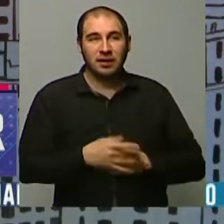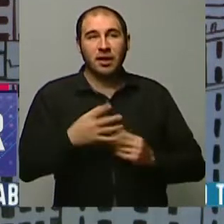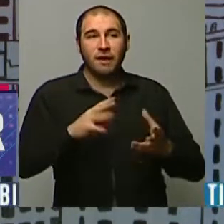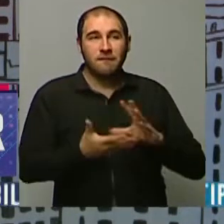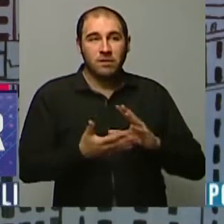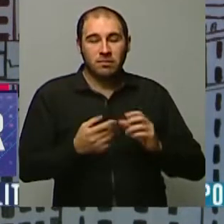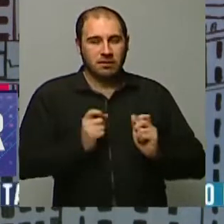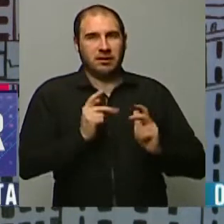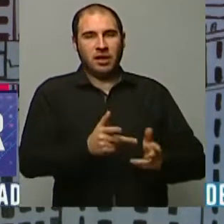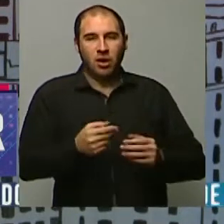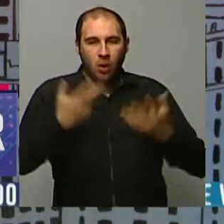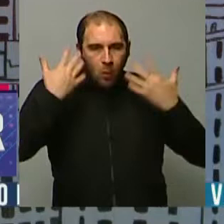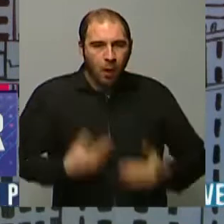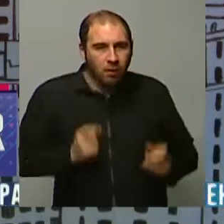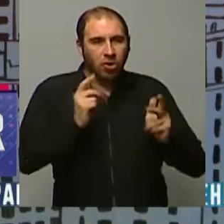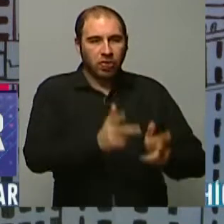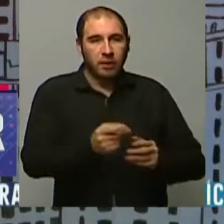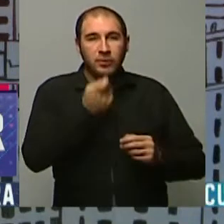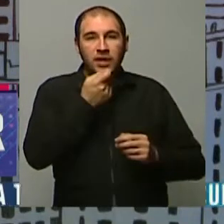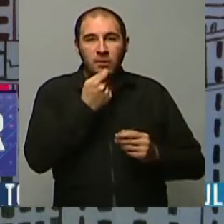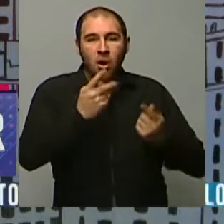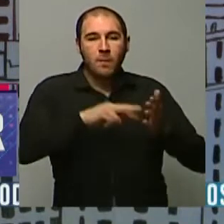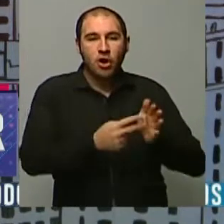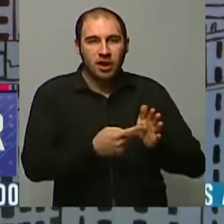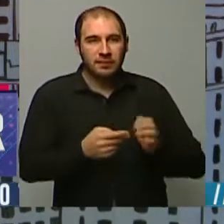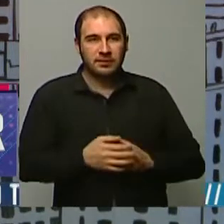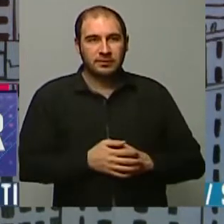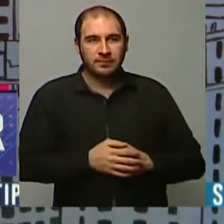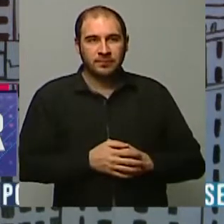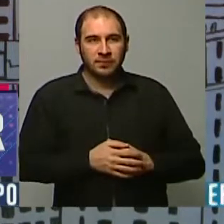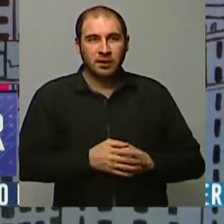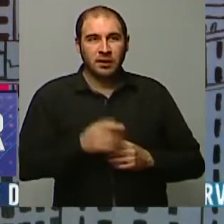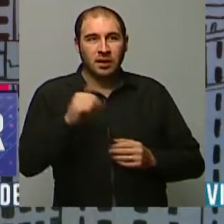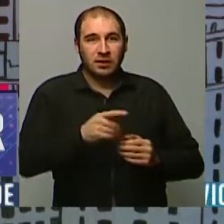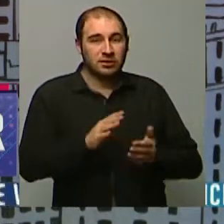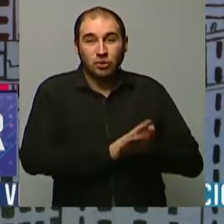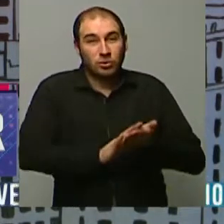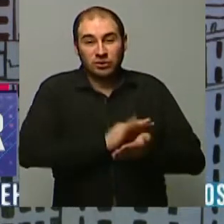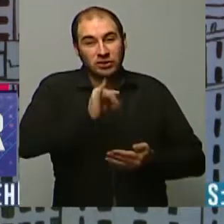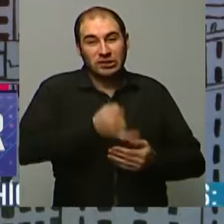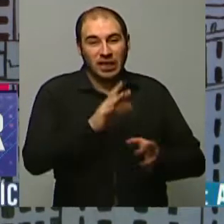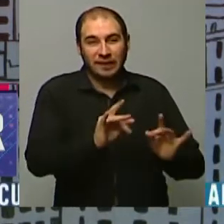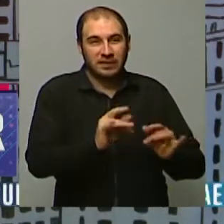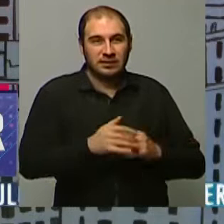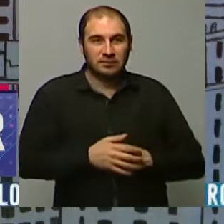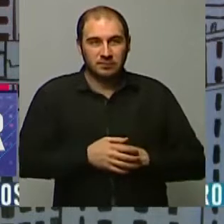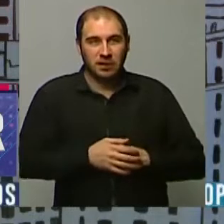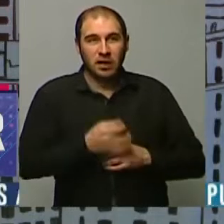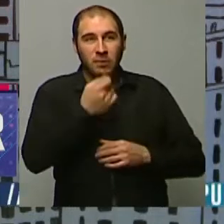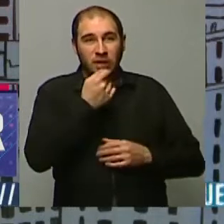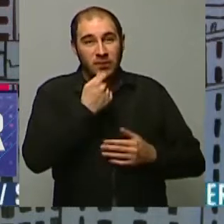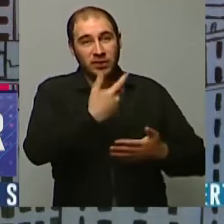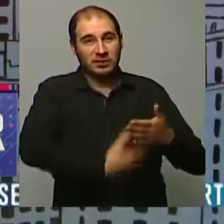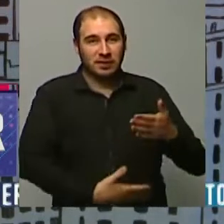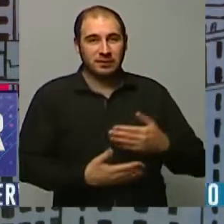forma de reacción que tiene nuestro cuerpo frente a una situación que tiene que vencer, que le cuesta vencer. Por ejemplo, un